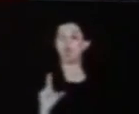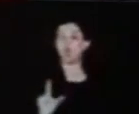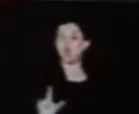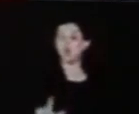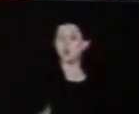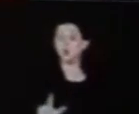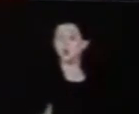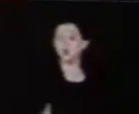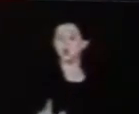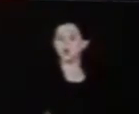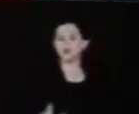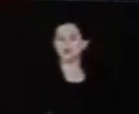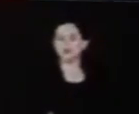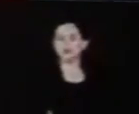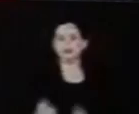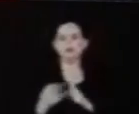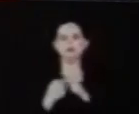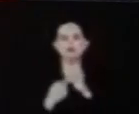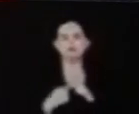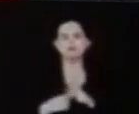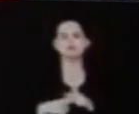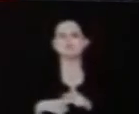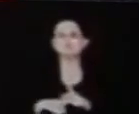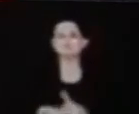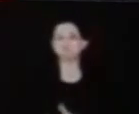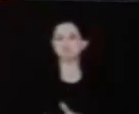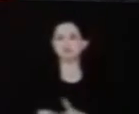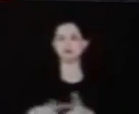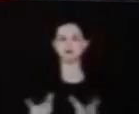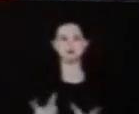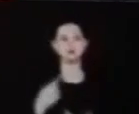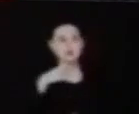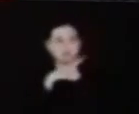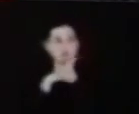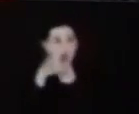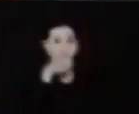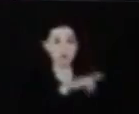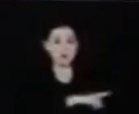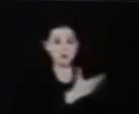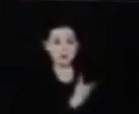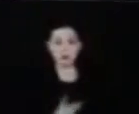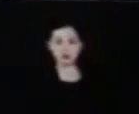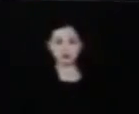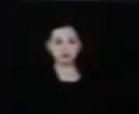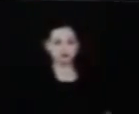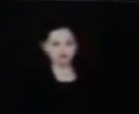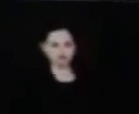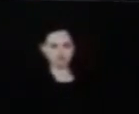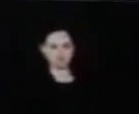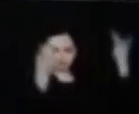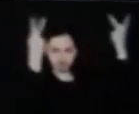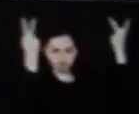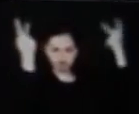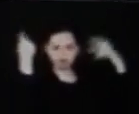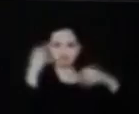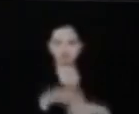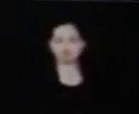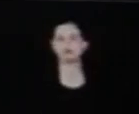Desde el lunes próximo se pondrá en venta el avión presidencial.